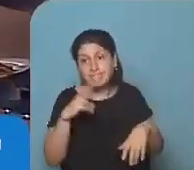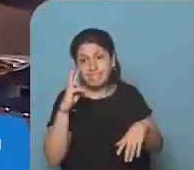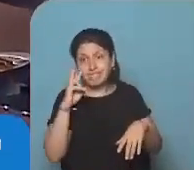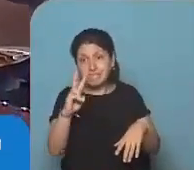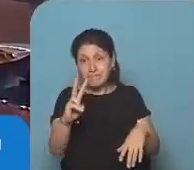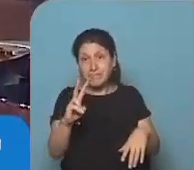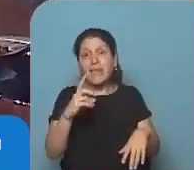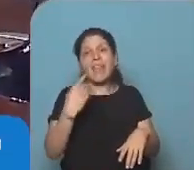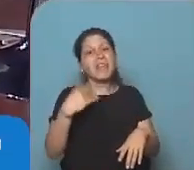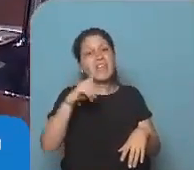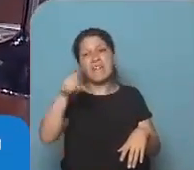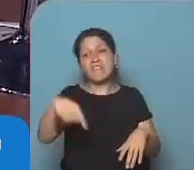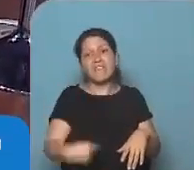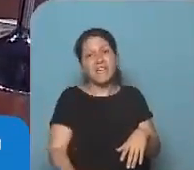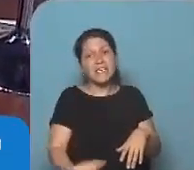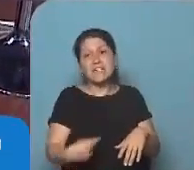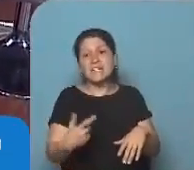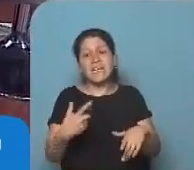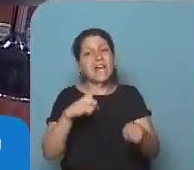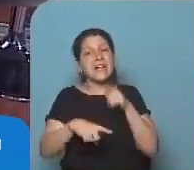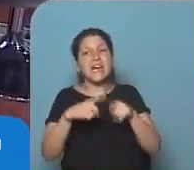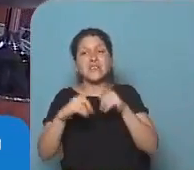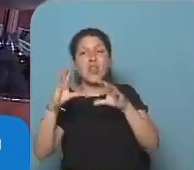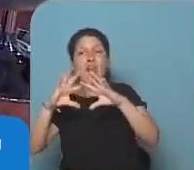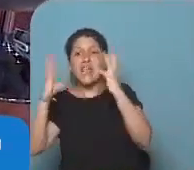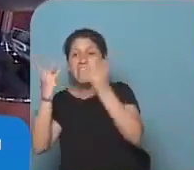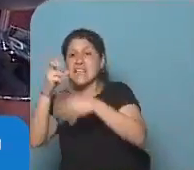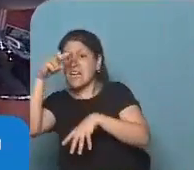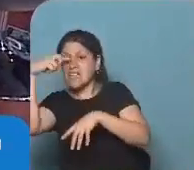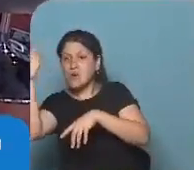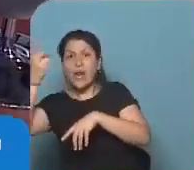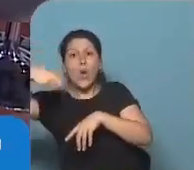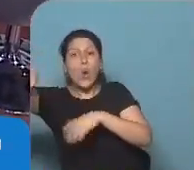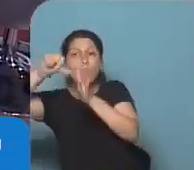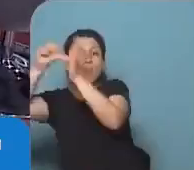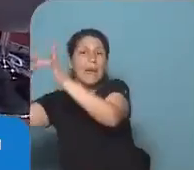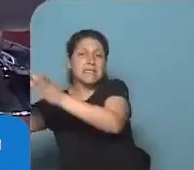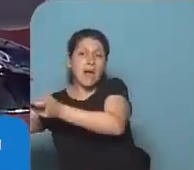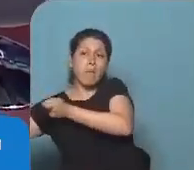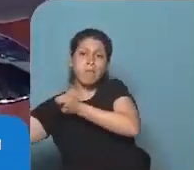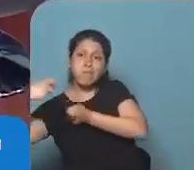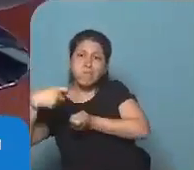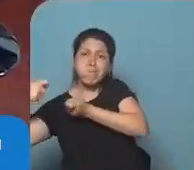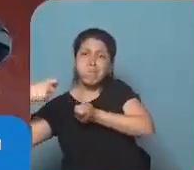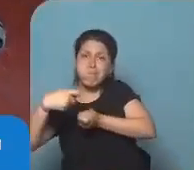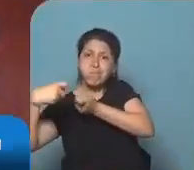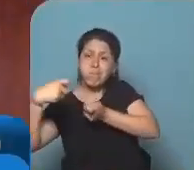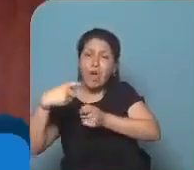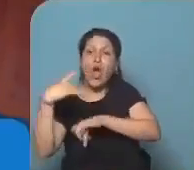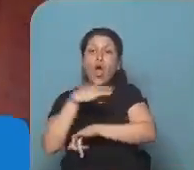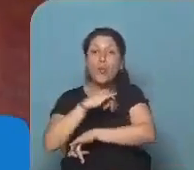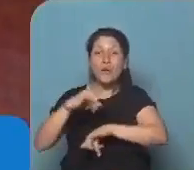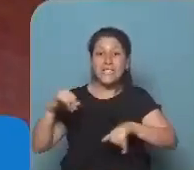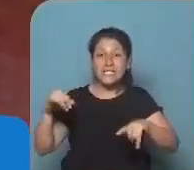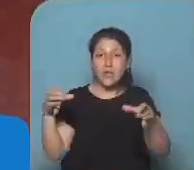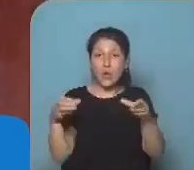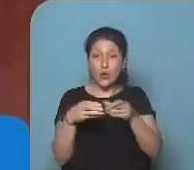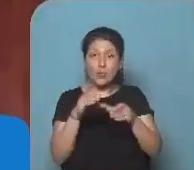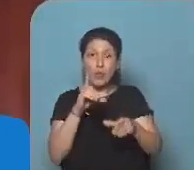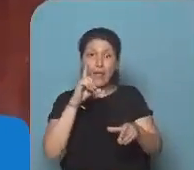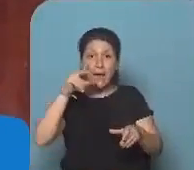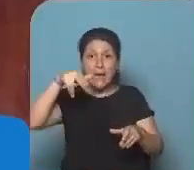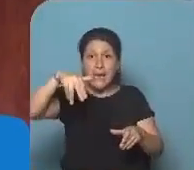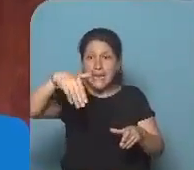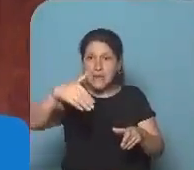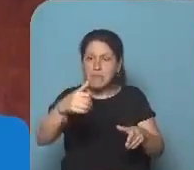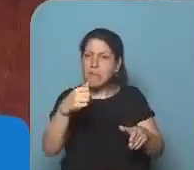tiene que venir de la mano de una enorme presión internacional. El comunicado del Grupo de Lima de la semana pasada fue significativo, no solo por lo que